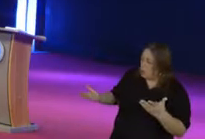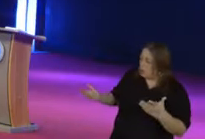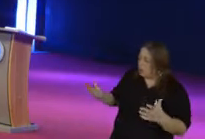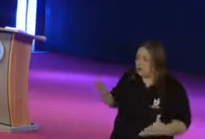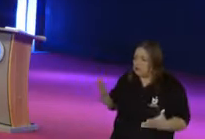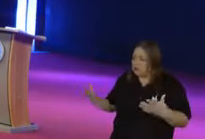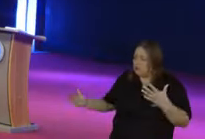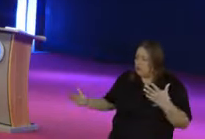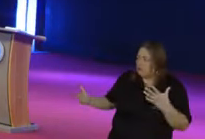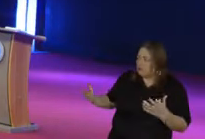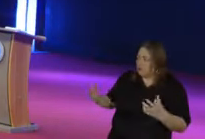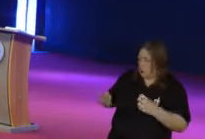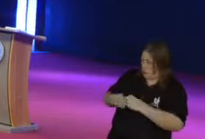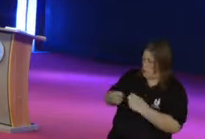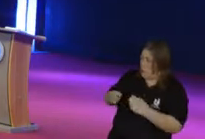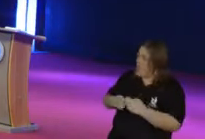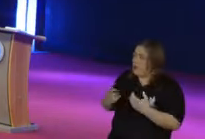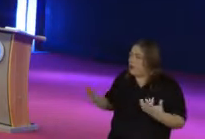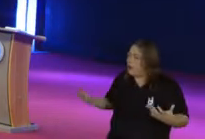¿Algún problema?